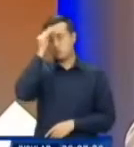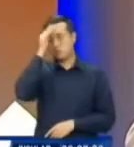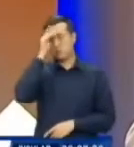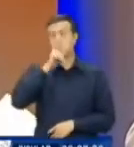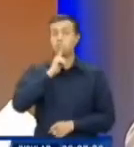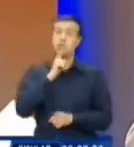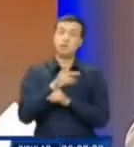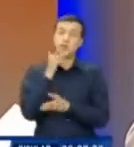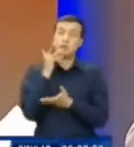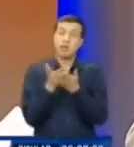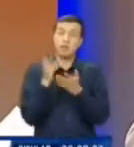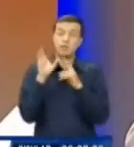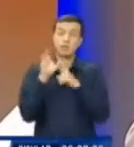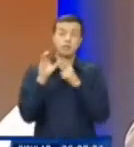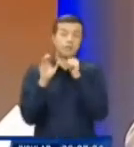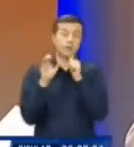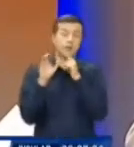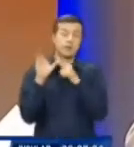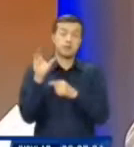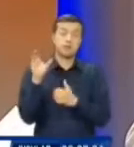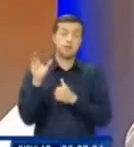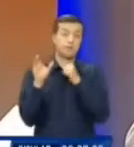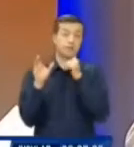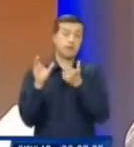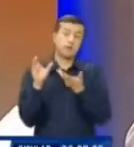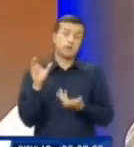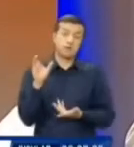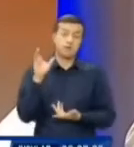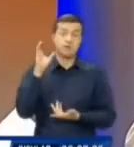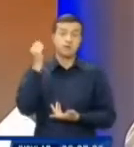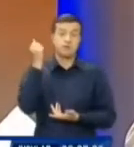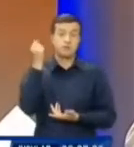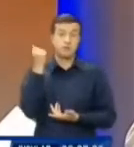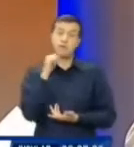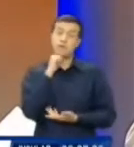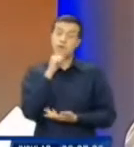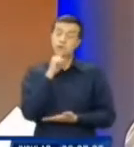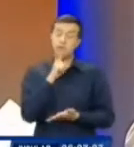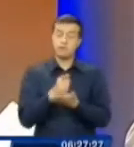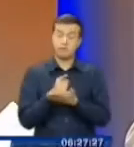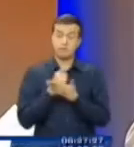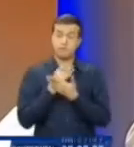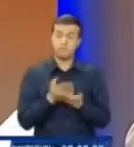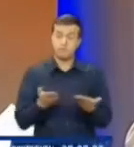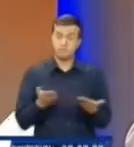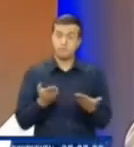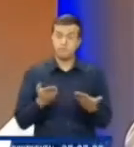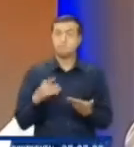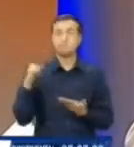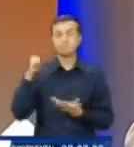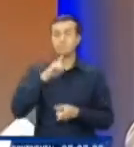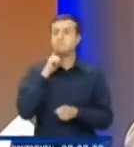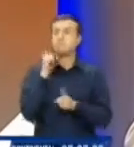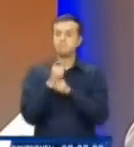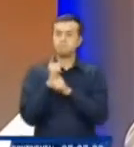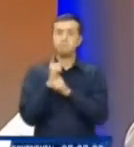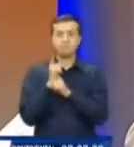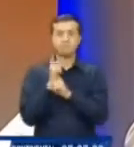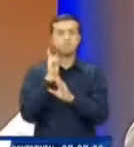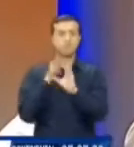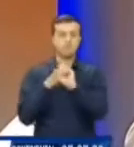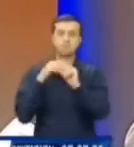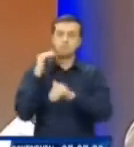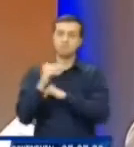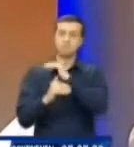hacer que no tenemos el capital completamente sobre todo recursos económicos pero necesitamos entrar en ese